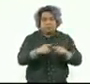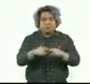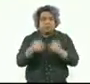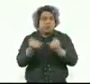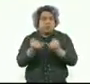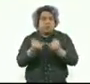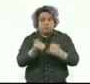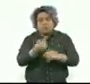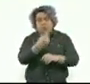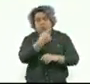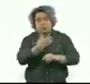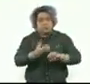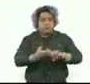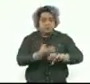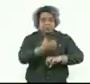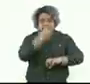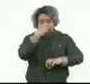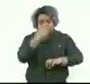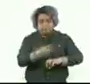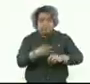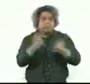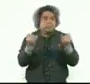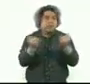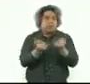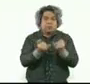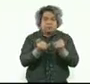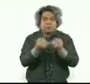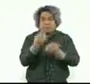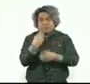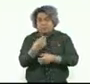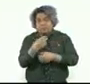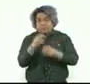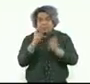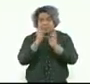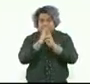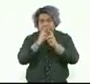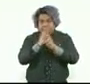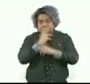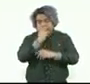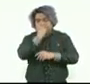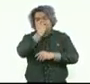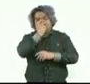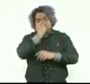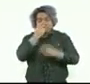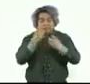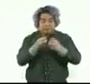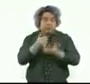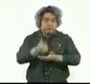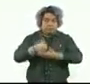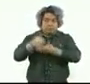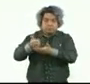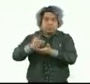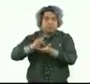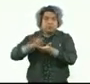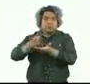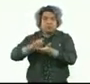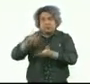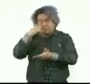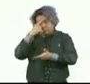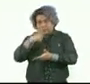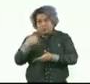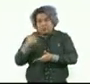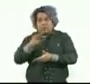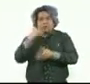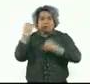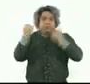Estado de México, y estos auxiliares respiratorios nos ayudan para que las personas no pasen a